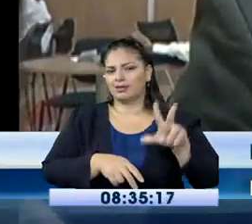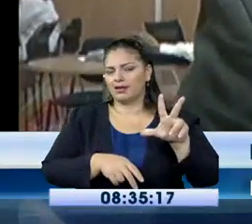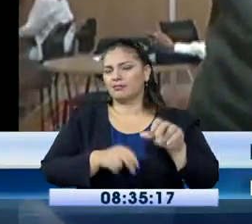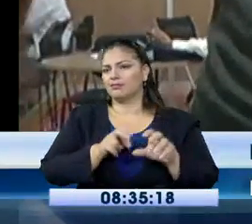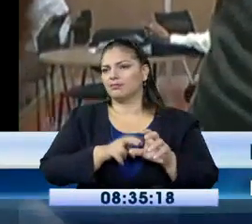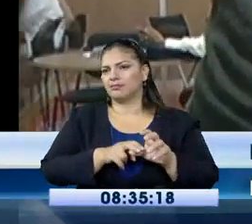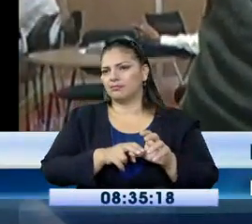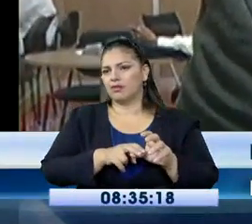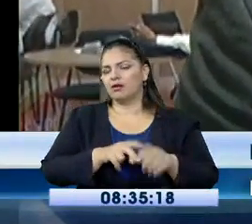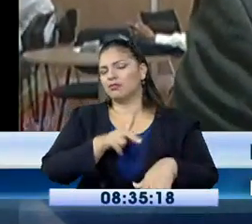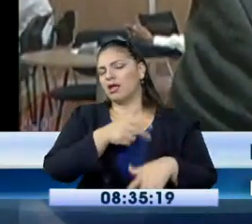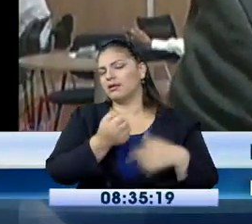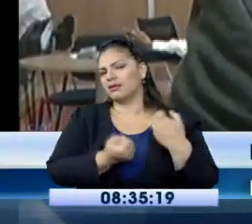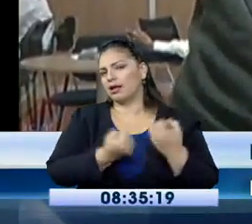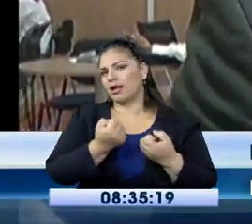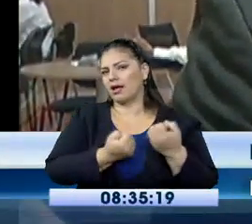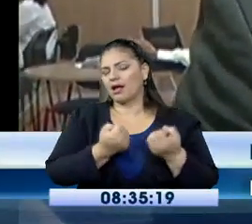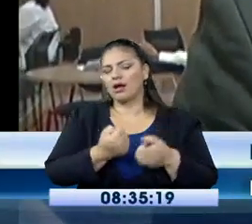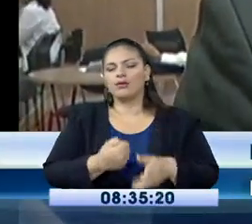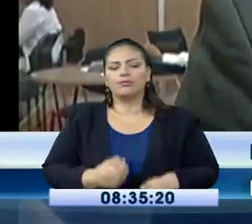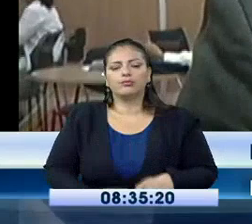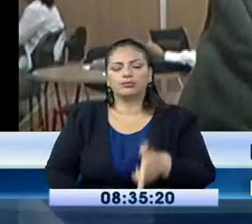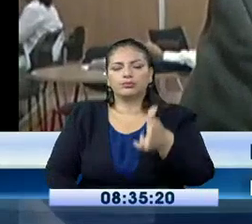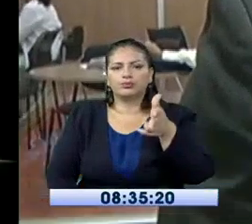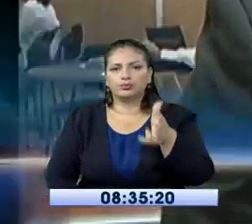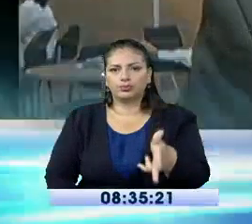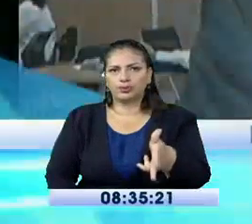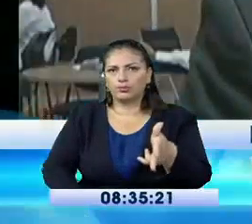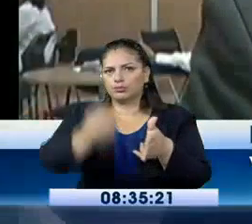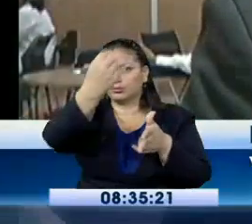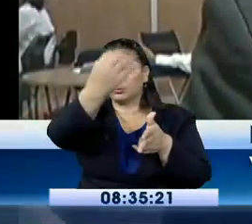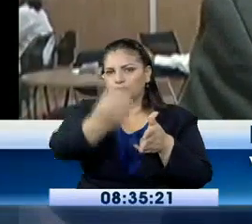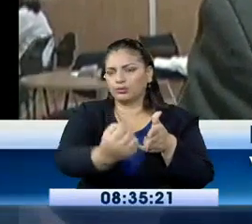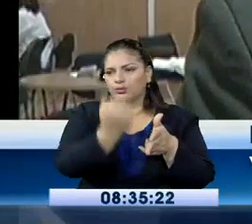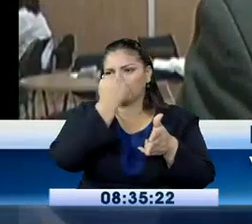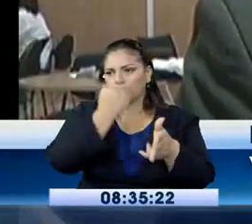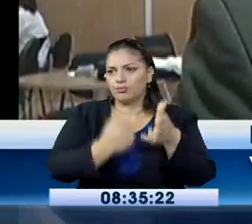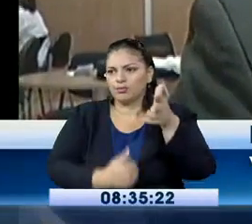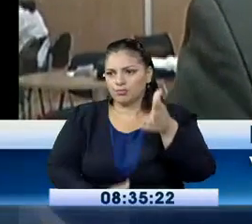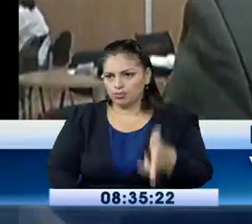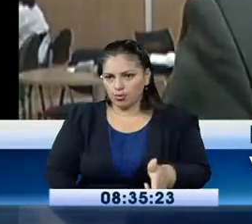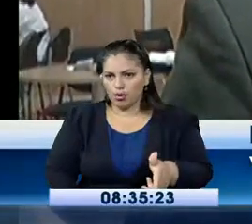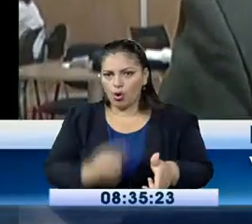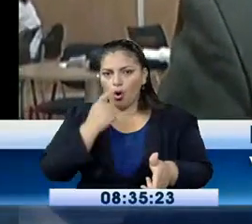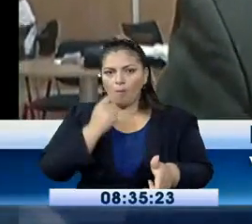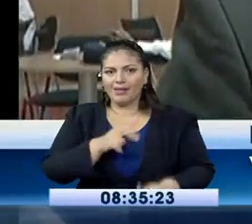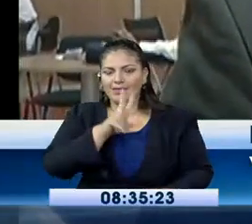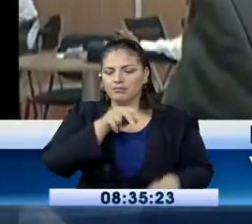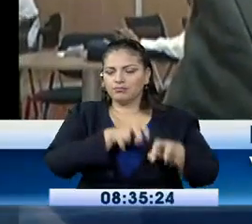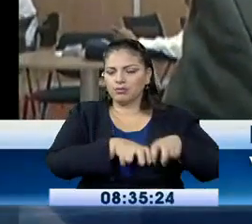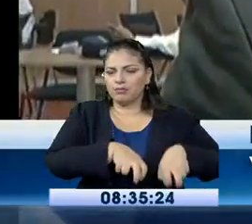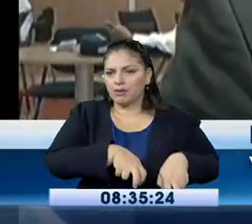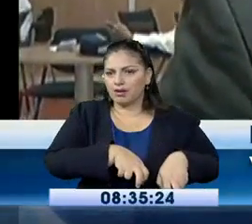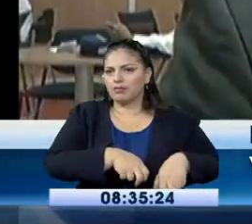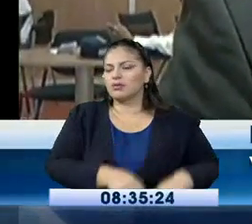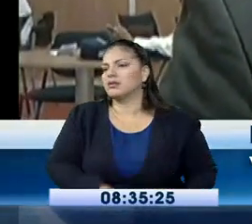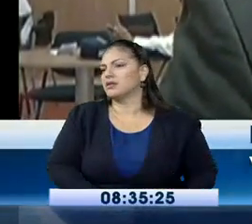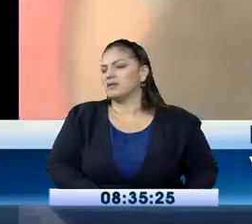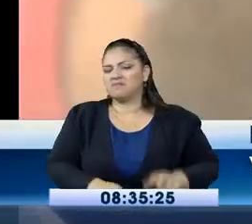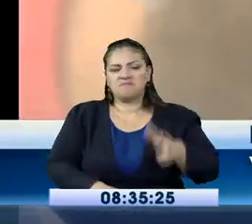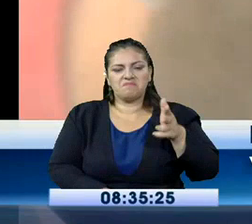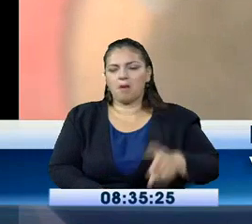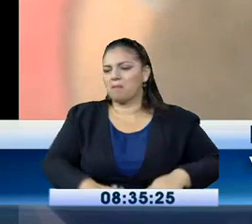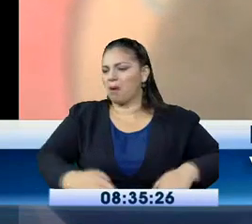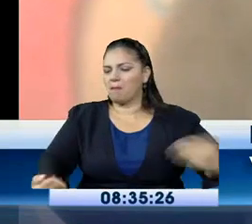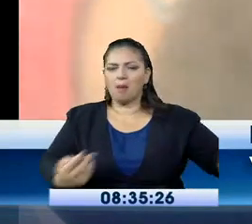copiloto bota un arma calibre 38, un revólver, y se dan a la fuga, pero de todas formas fueron interceptados por la policía.